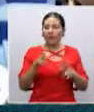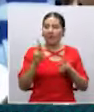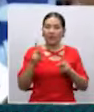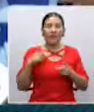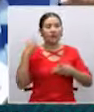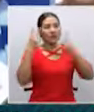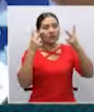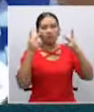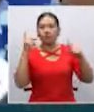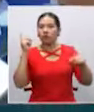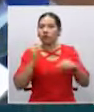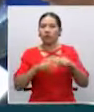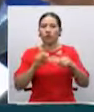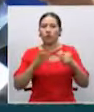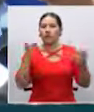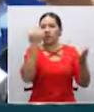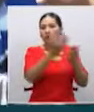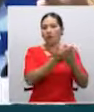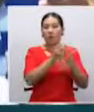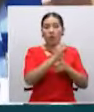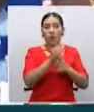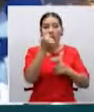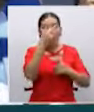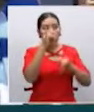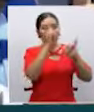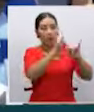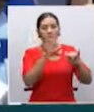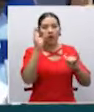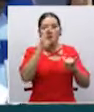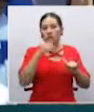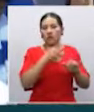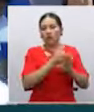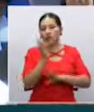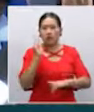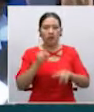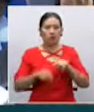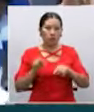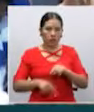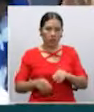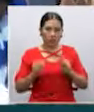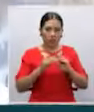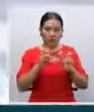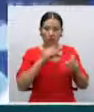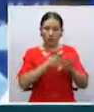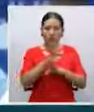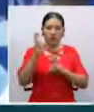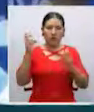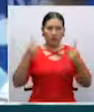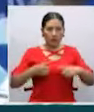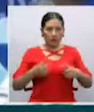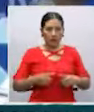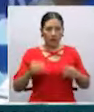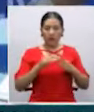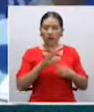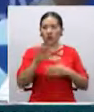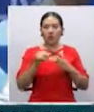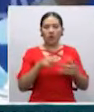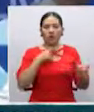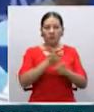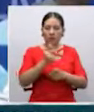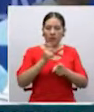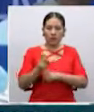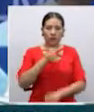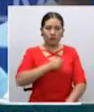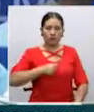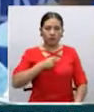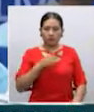pueden llegar o salir en algunos casos. Están buscando medios alternativos como es la ruta de Desaguadero. Es lamentable, los perjuicios son más de 4